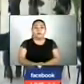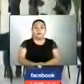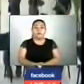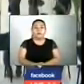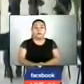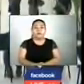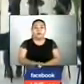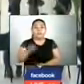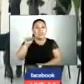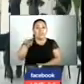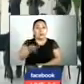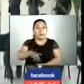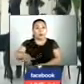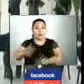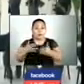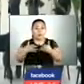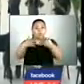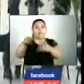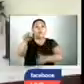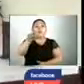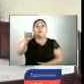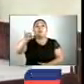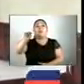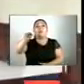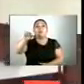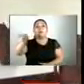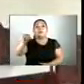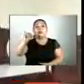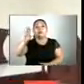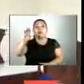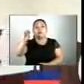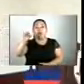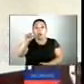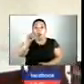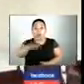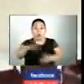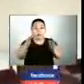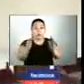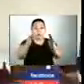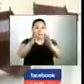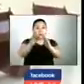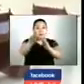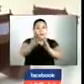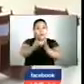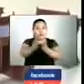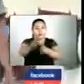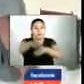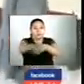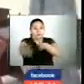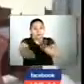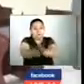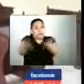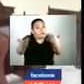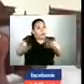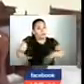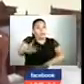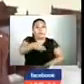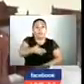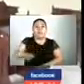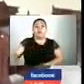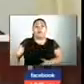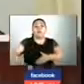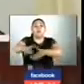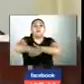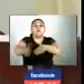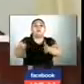Se trata del Salón Injiboa, ubicado en el Centro Cultural Legislativo, que este jueves fue inaugurado por el presidente de la Asamblea